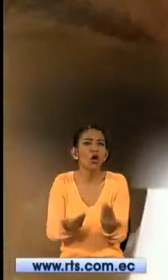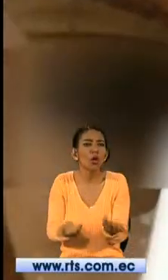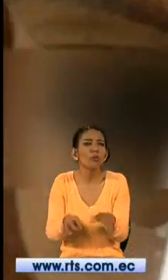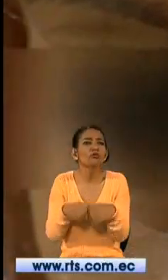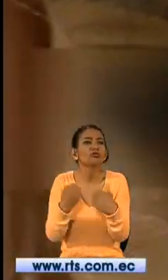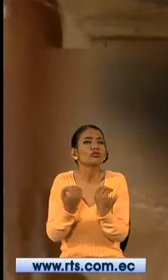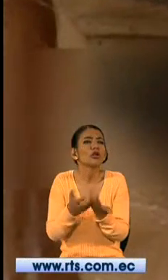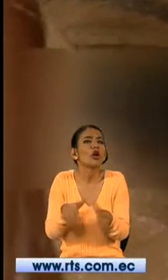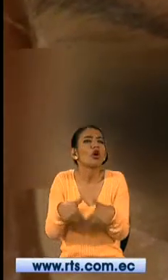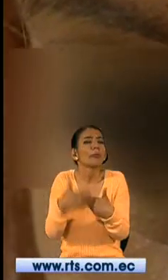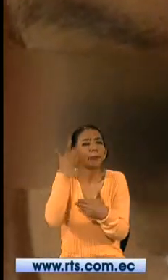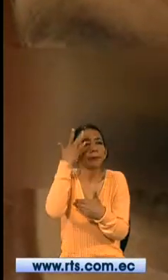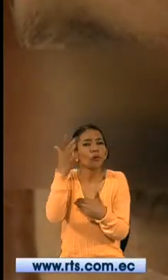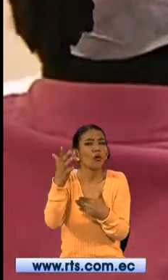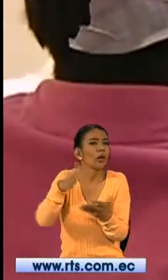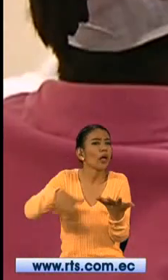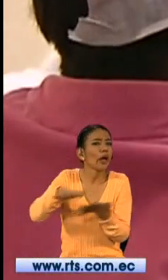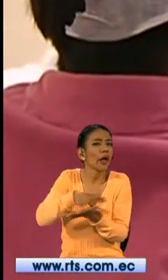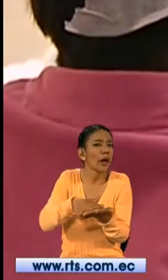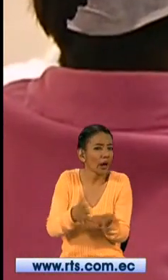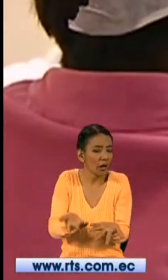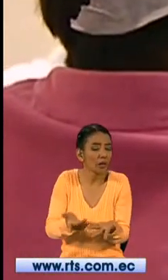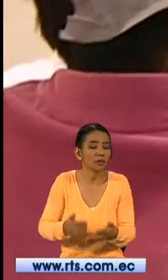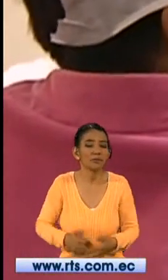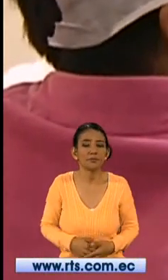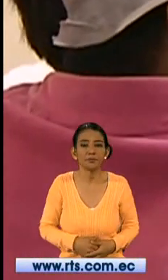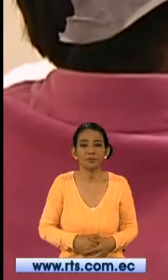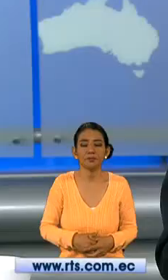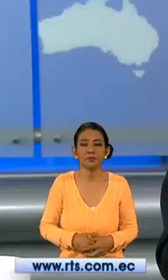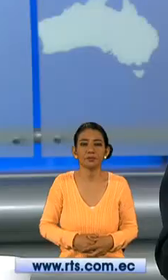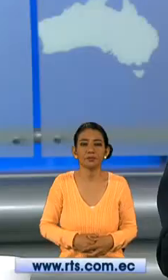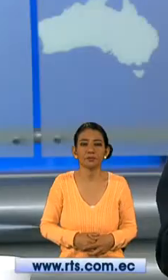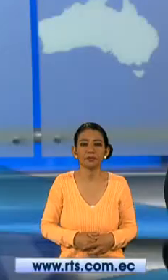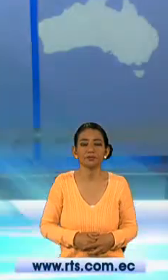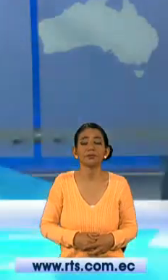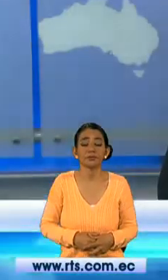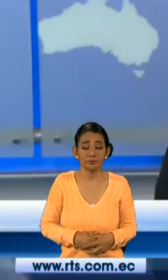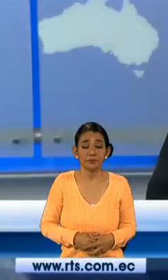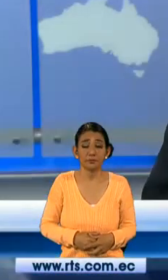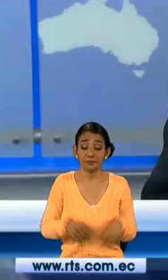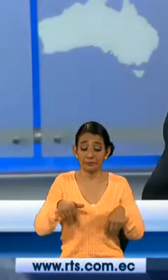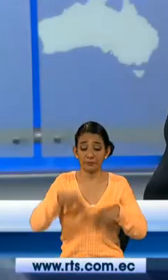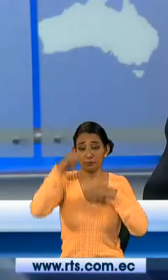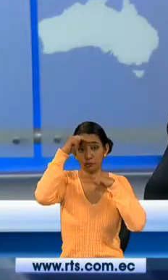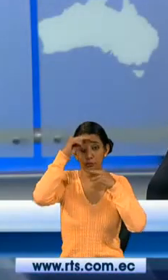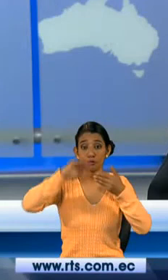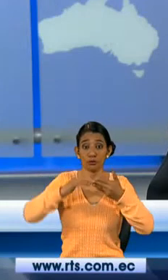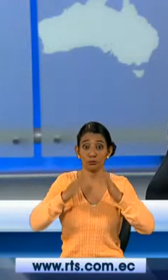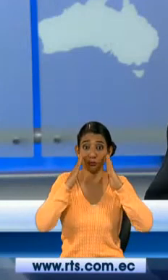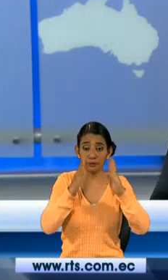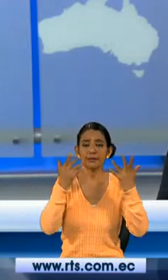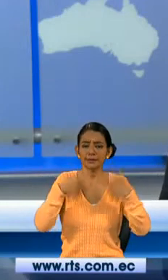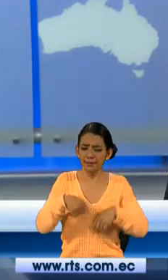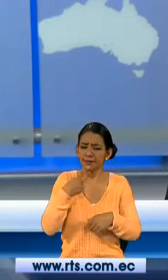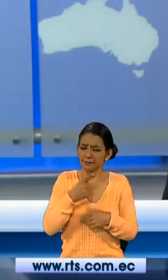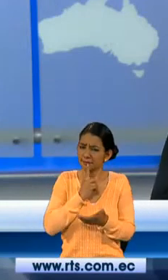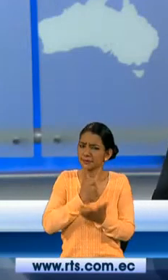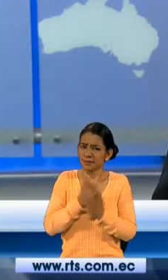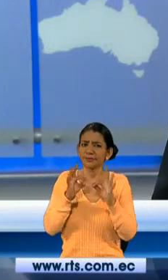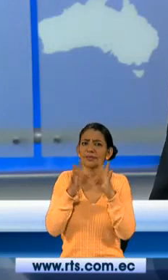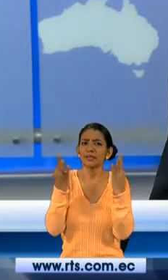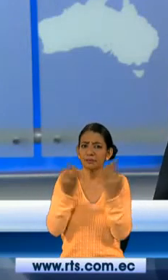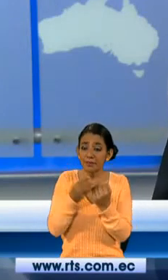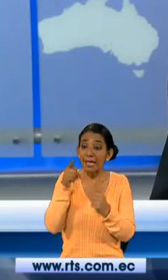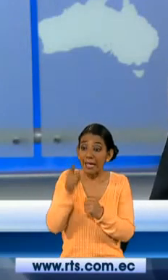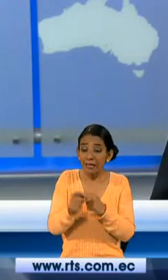a la población, informó Jorge Escobar. En este noticiero de la comunidad lo hemos dicho, la familia es